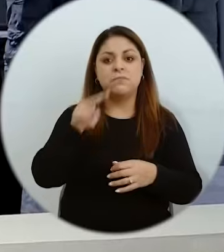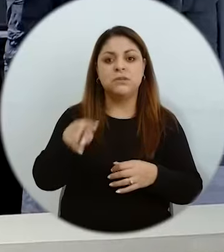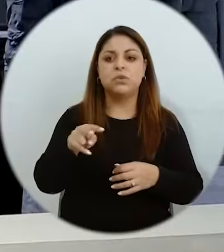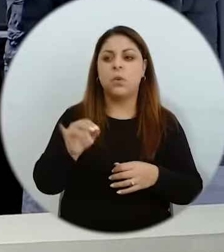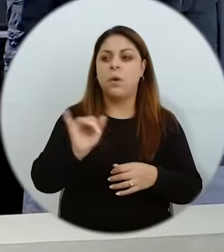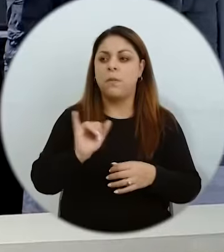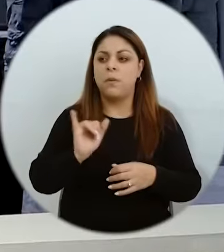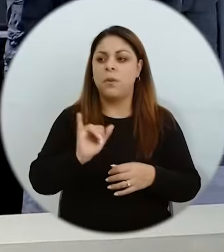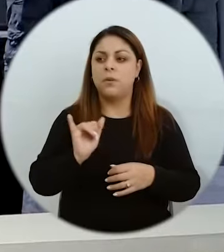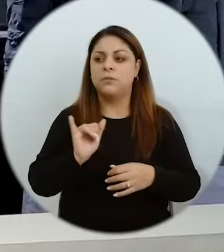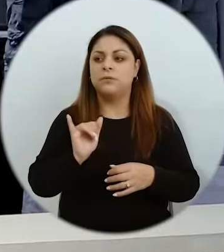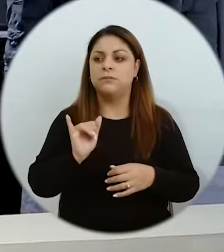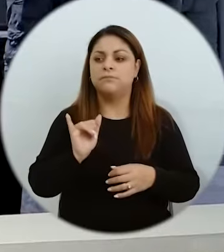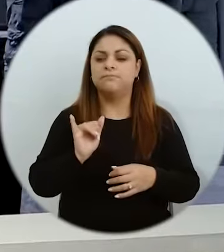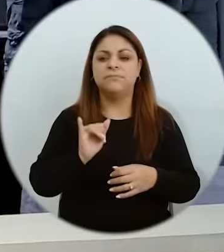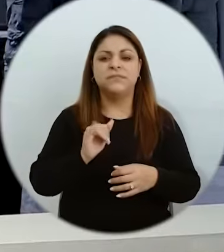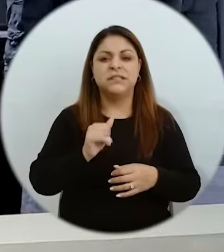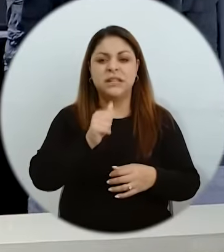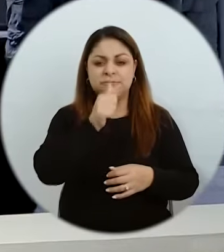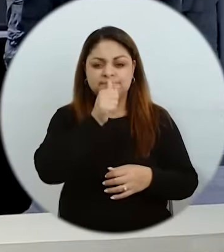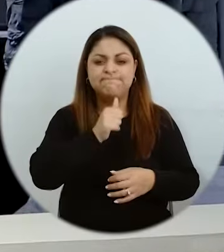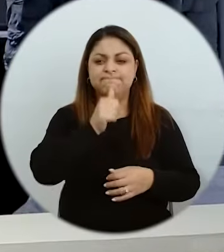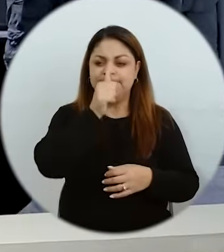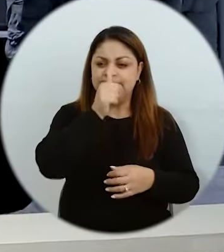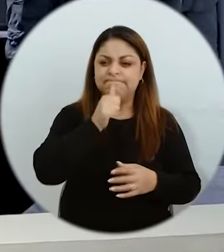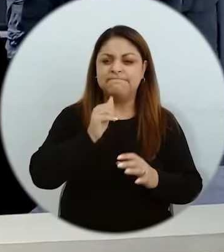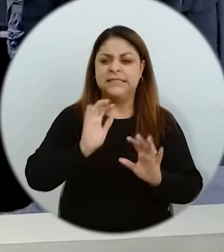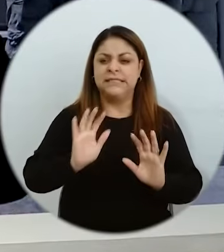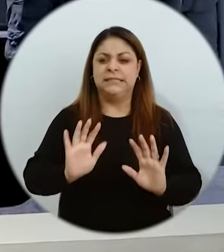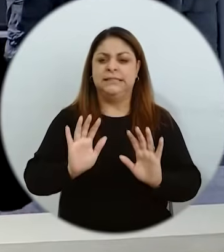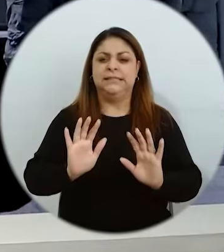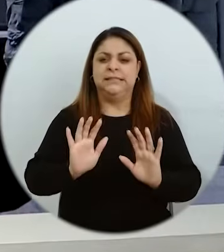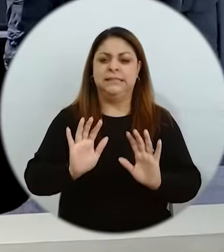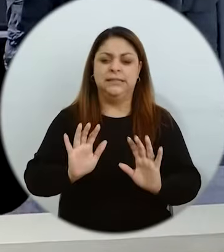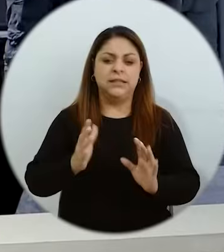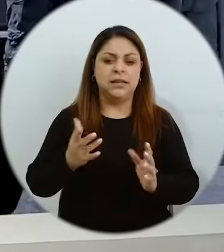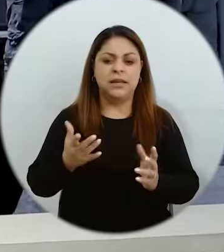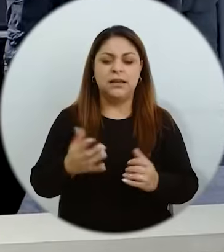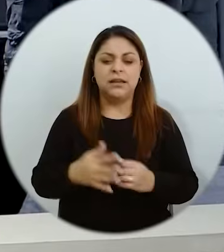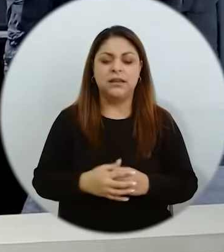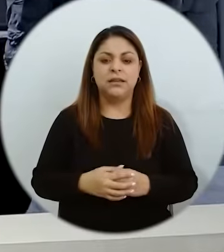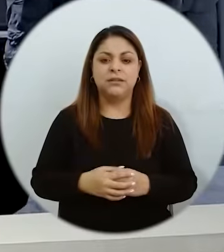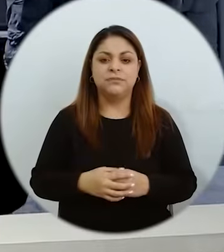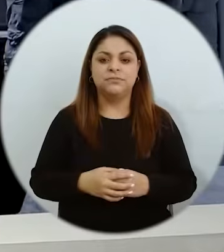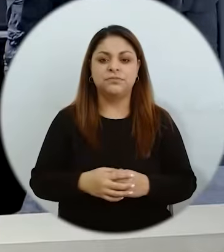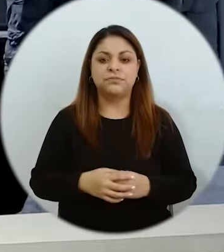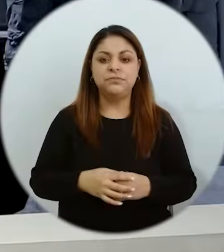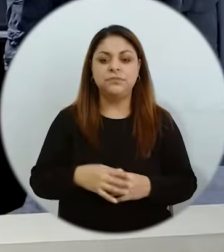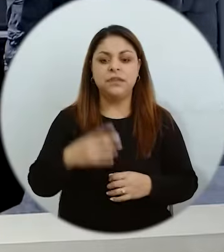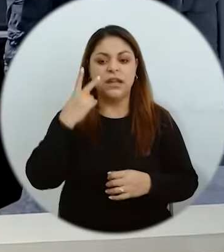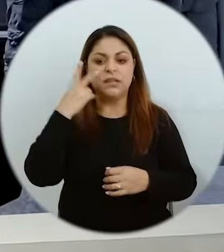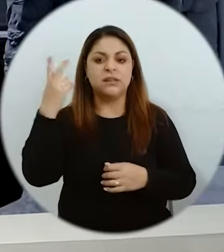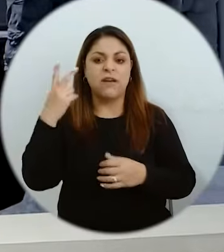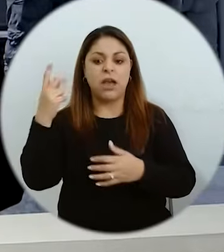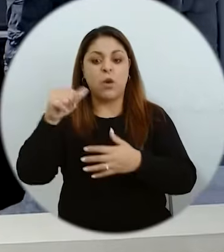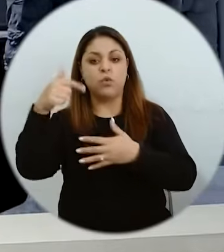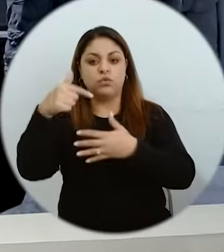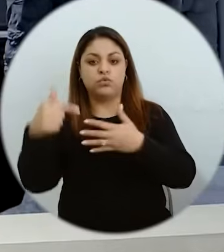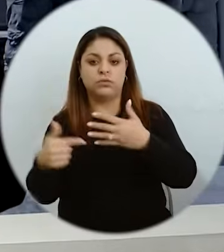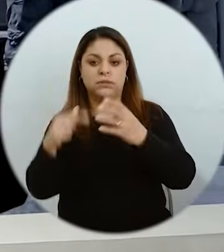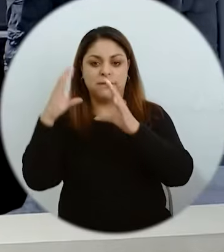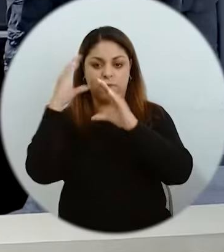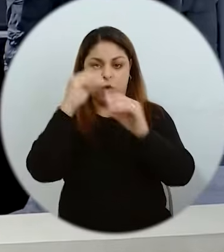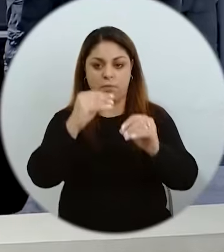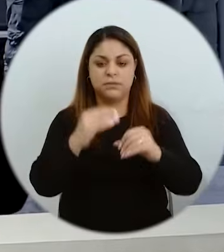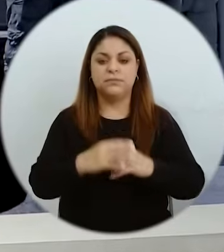cúpula judicial una resistencia comprensible a un cambio de lo que se ha señalado en